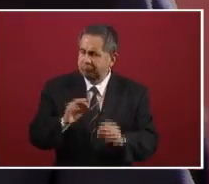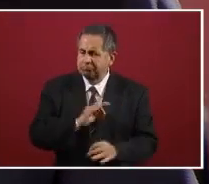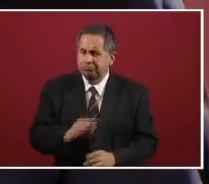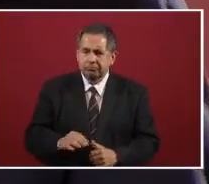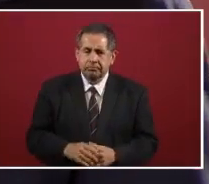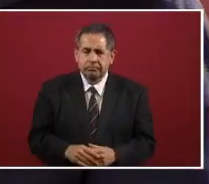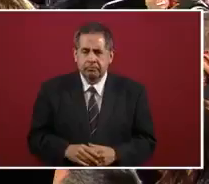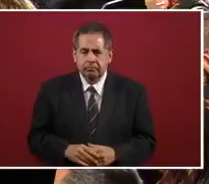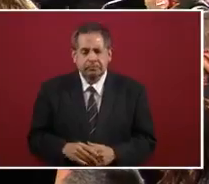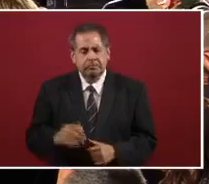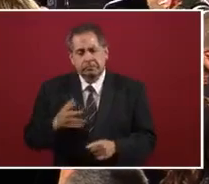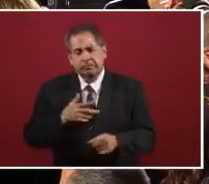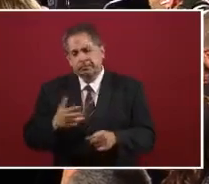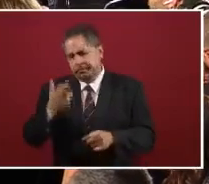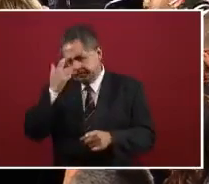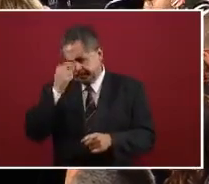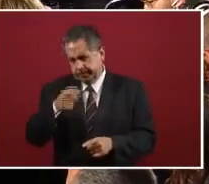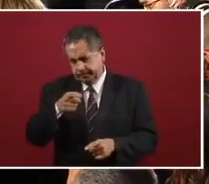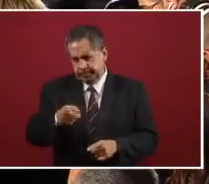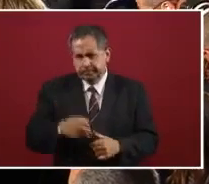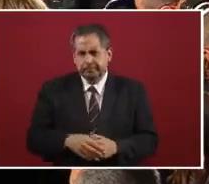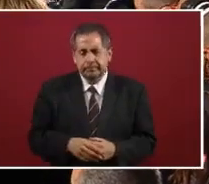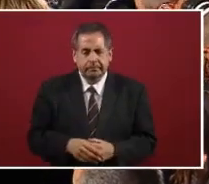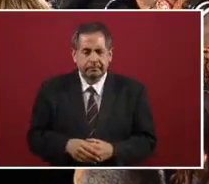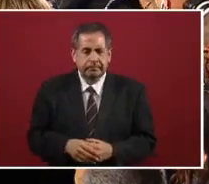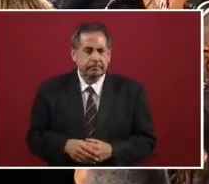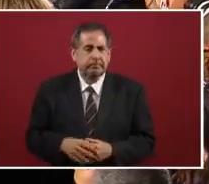Tienes razón de que hay